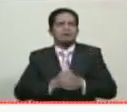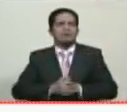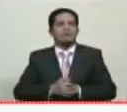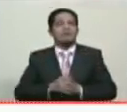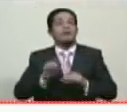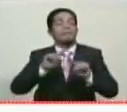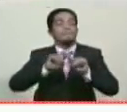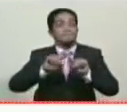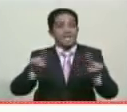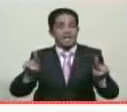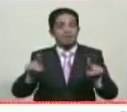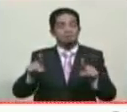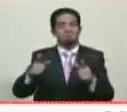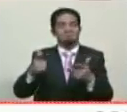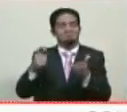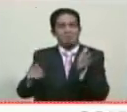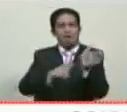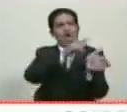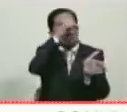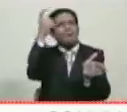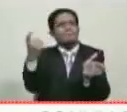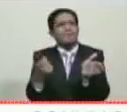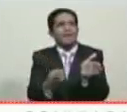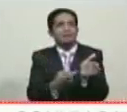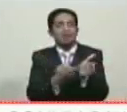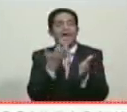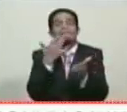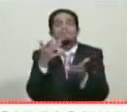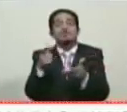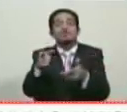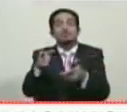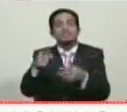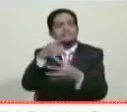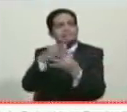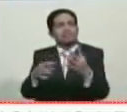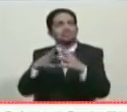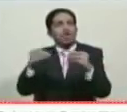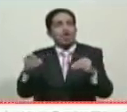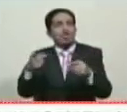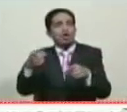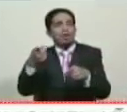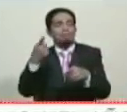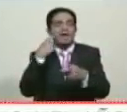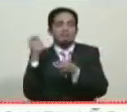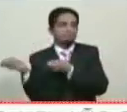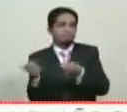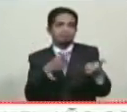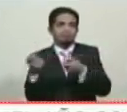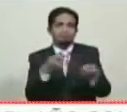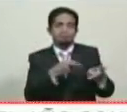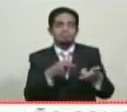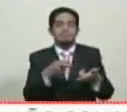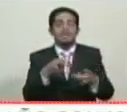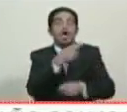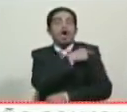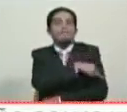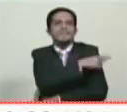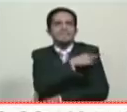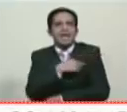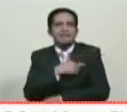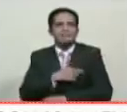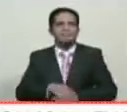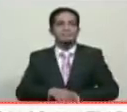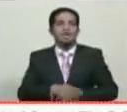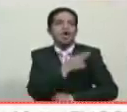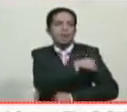que equipamiento completo de dos hospitales, el hospital del Seguro Social, el hospital de Guanta, que se viene